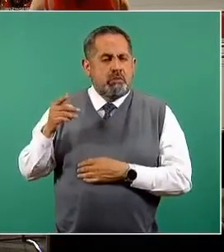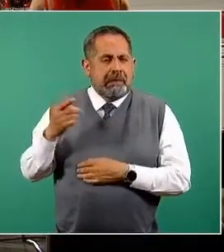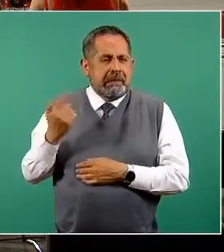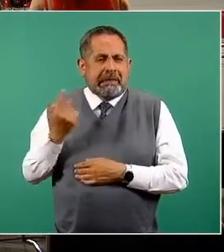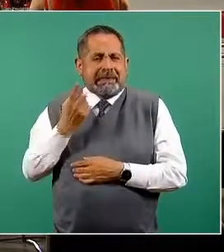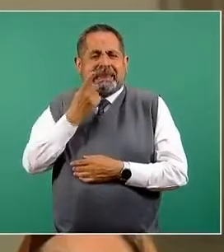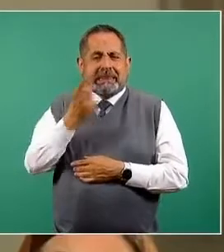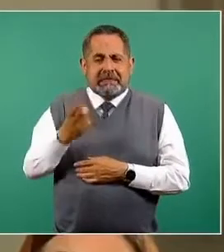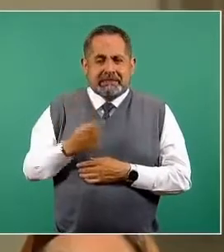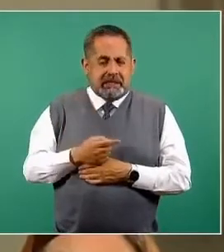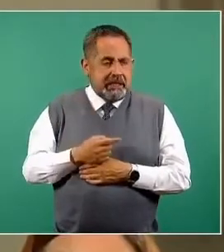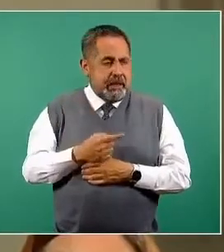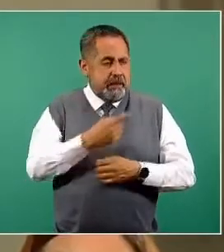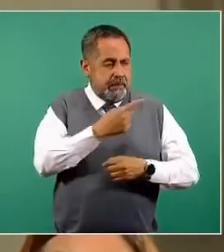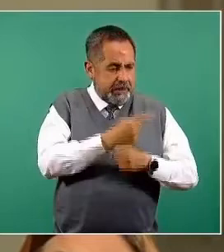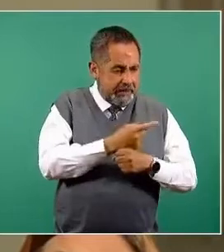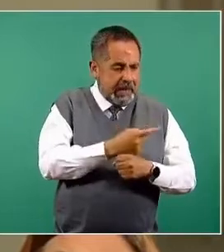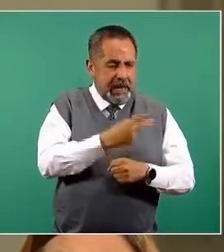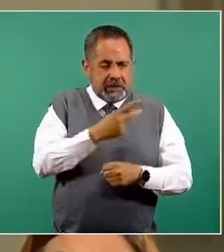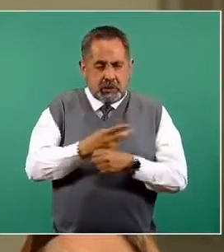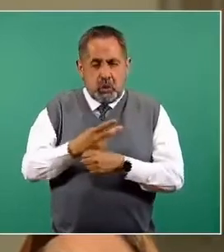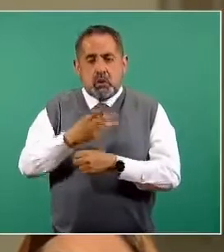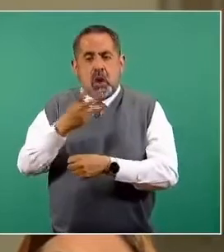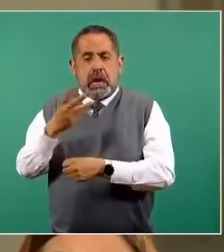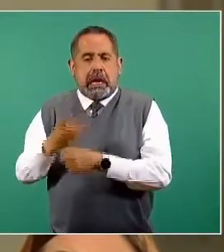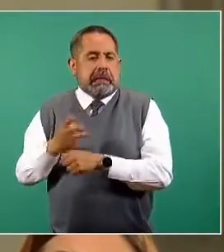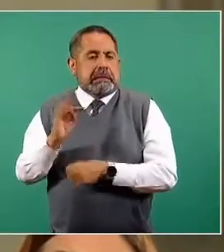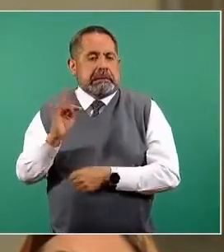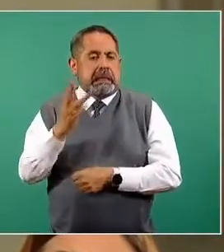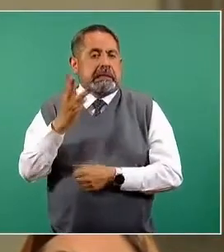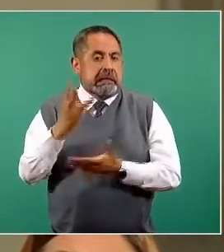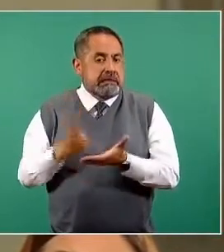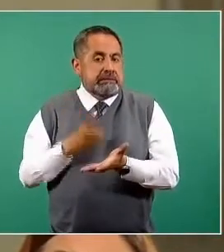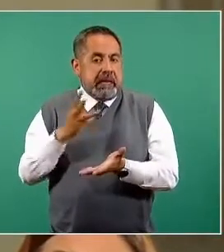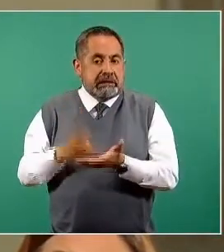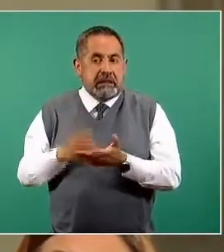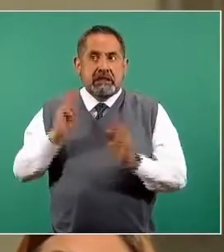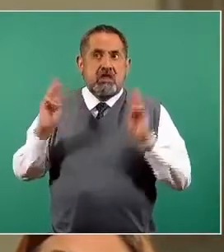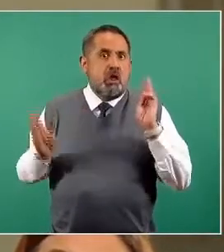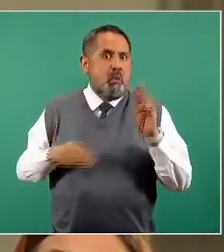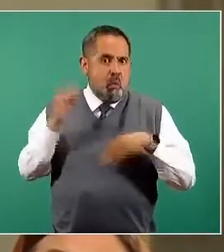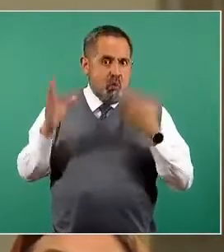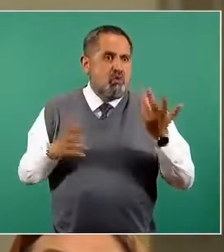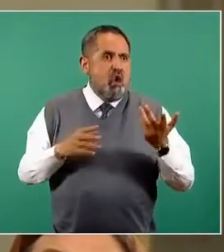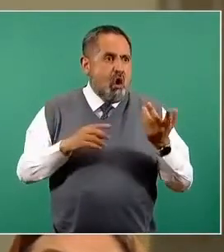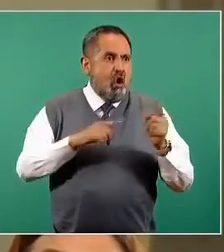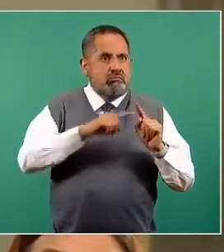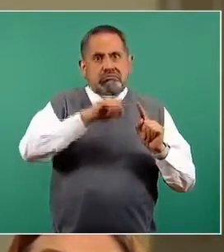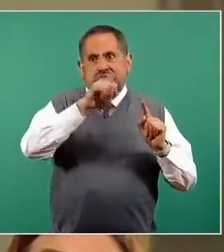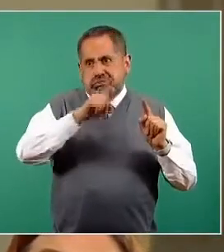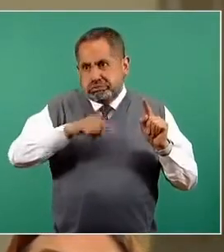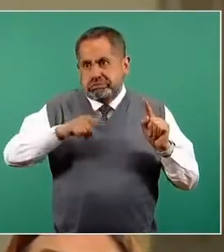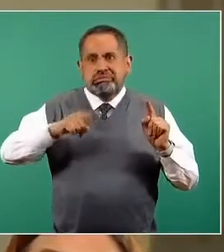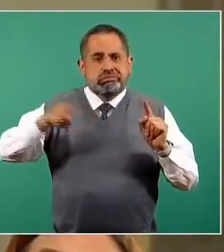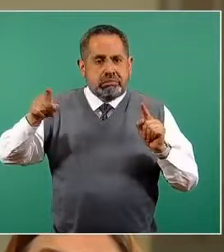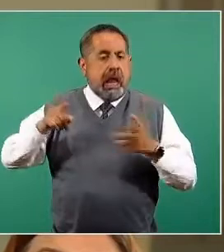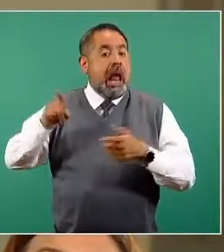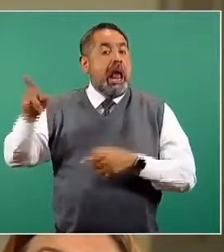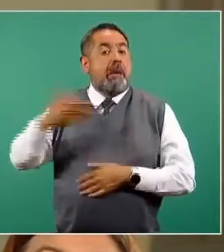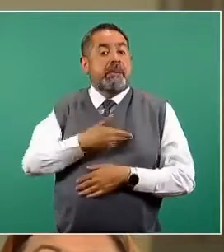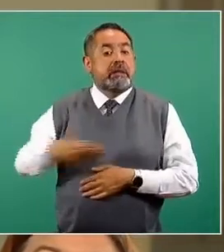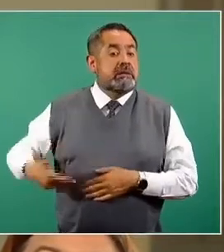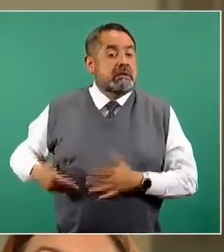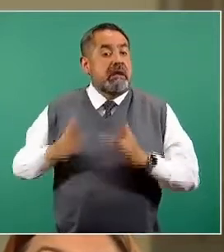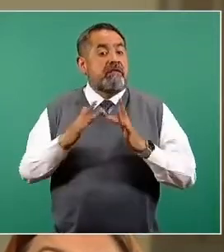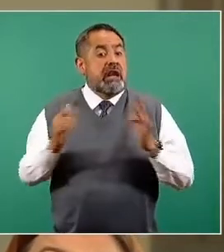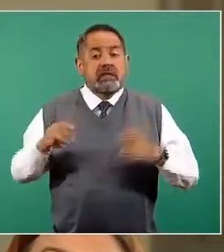esta tercera oleada que probablemente azote al mundo entero? Ya Emmanuel Macron, el presidente francés, ha